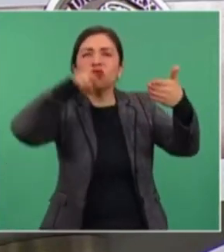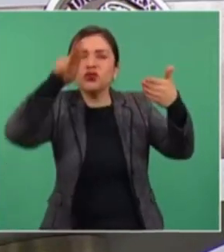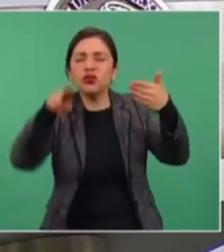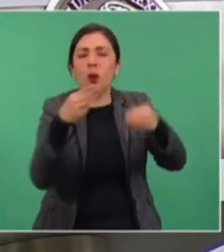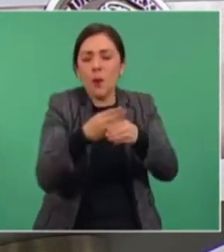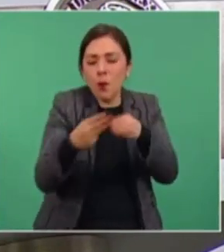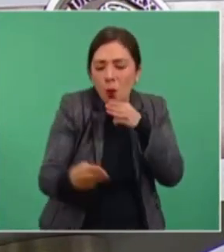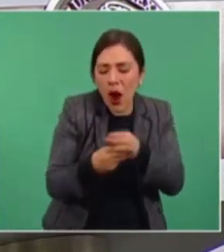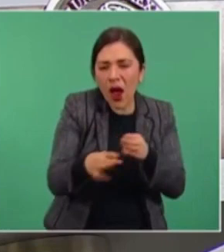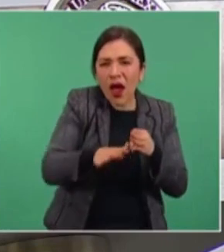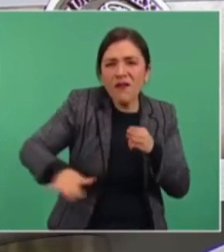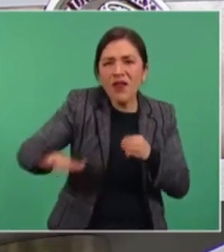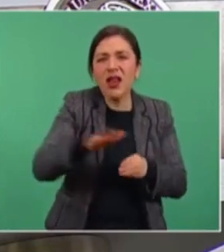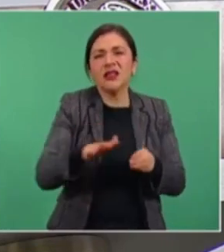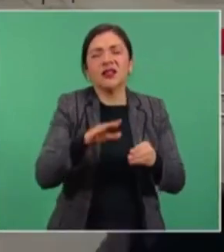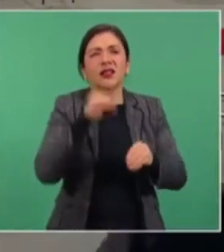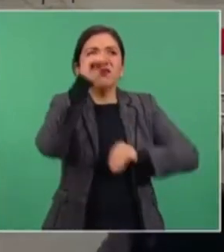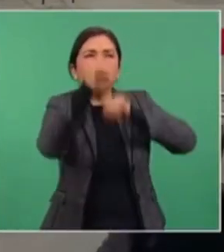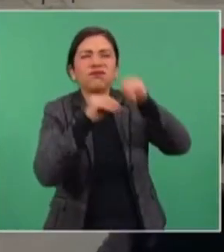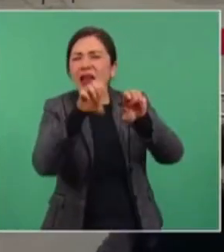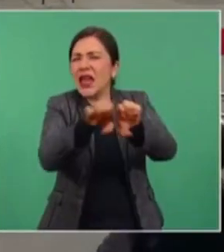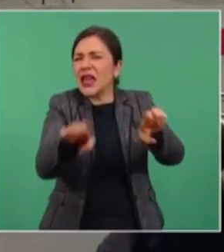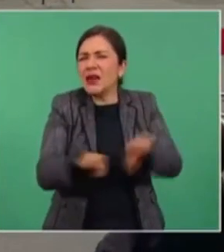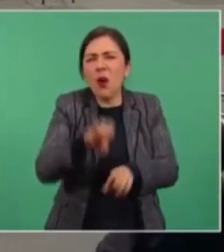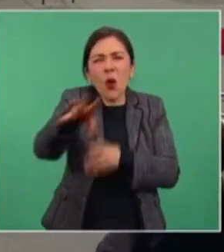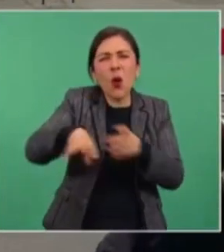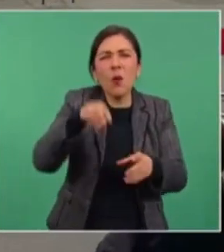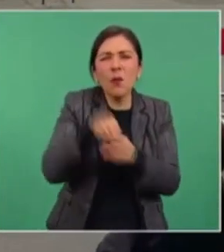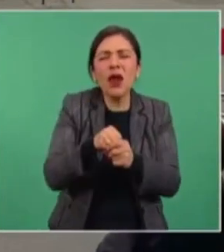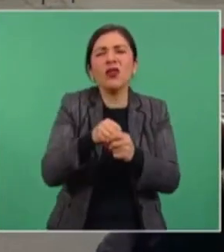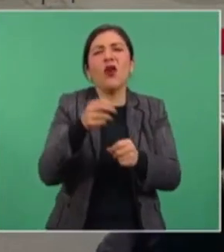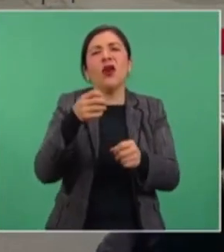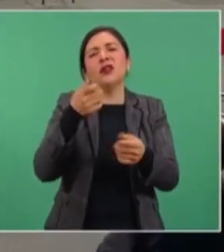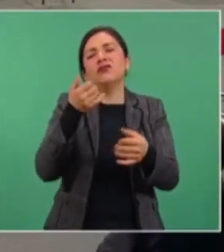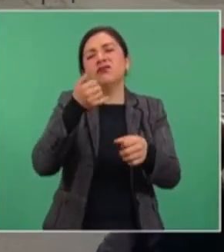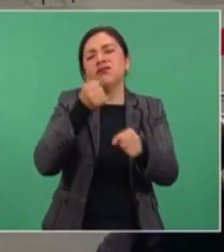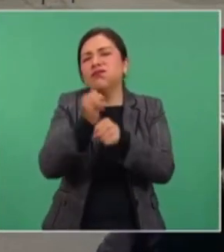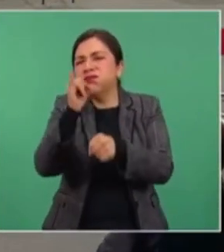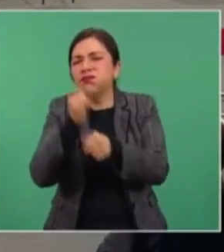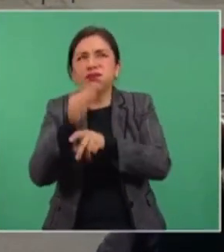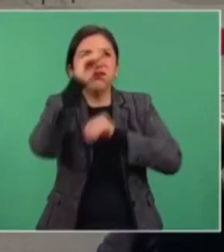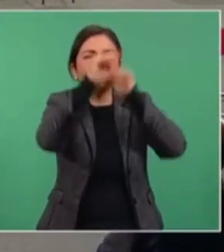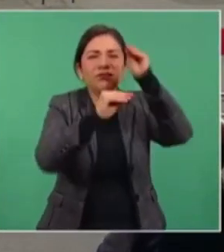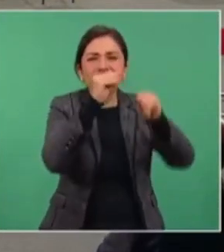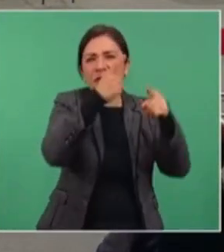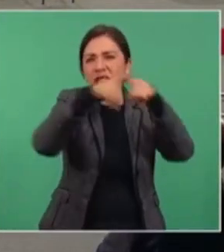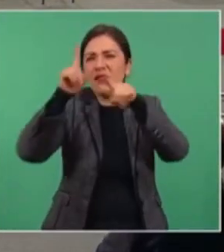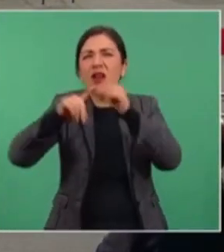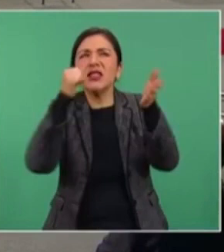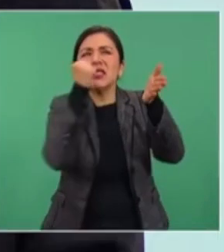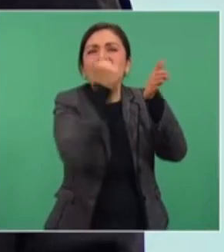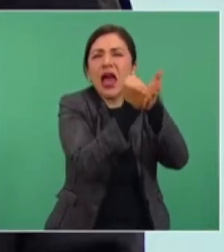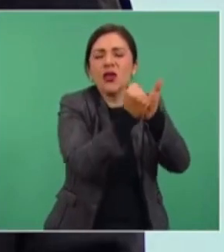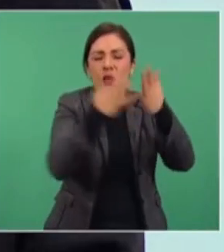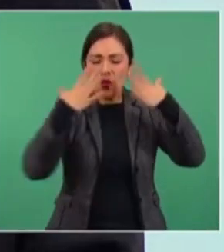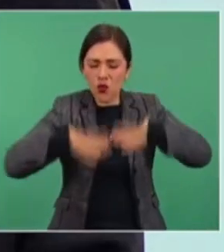equipamiento, el ajuar litúrgico, orfebrería, insignias,